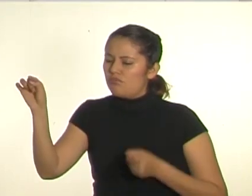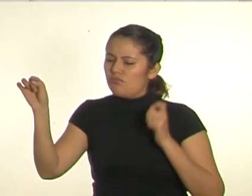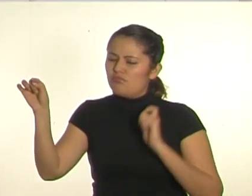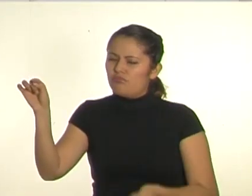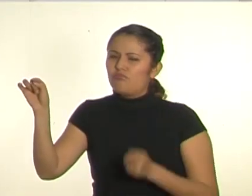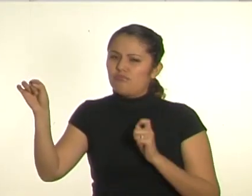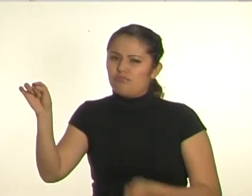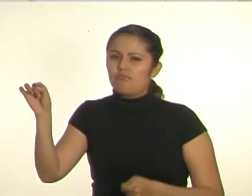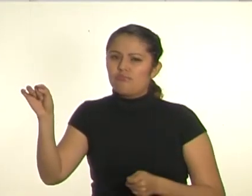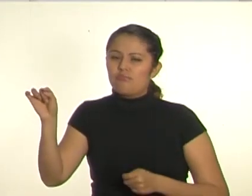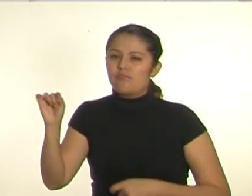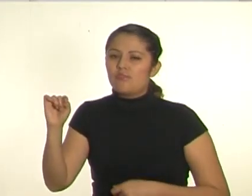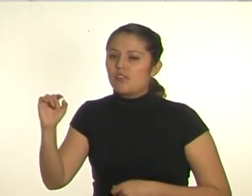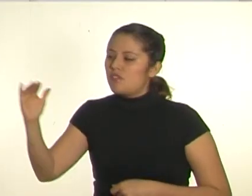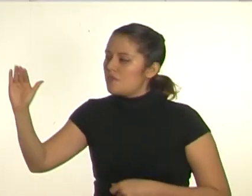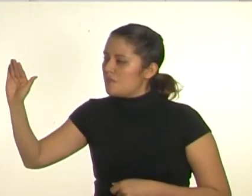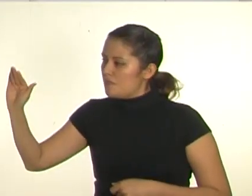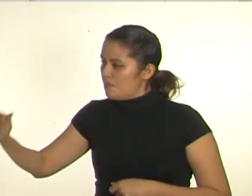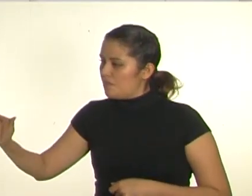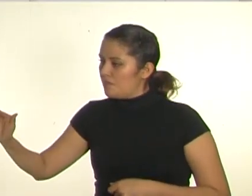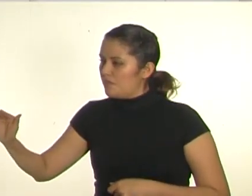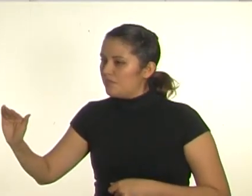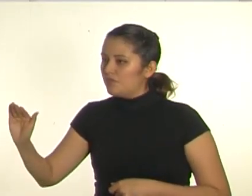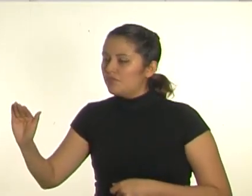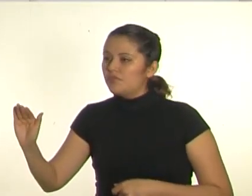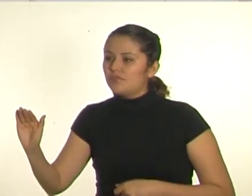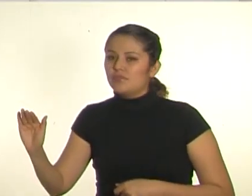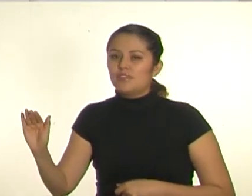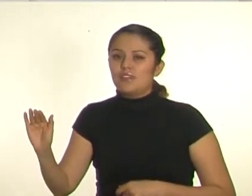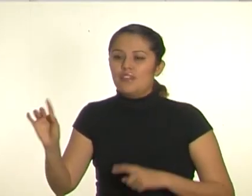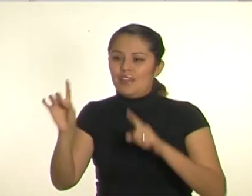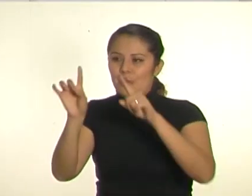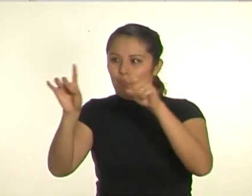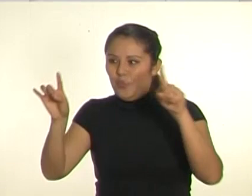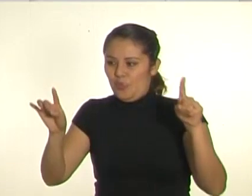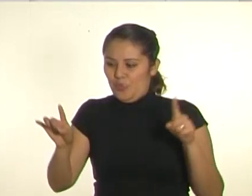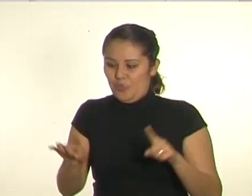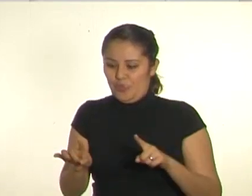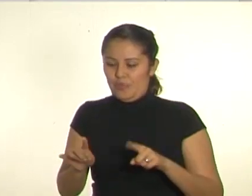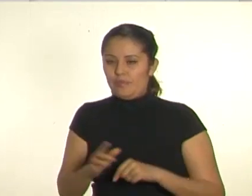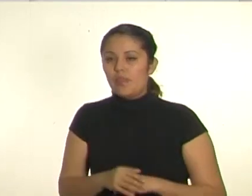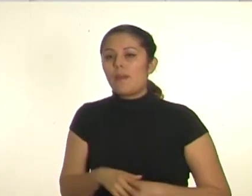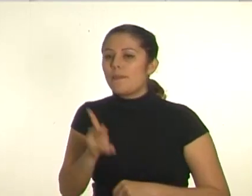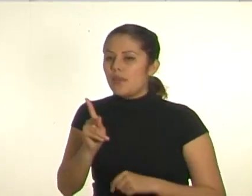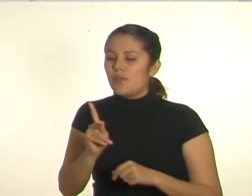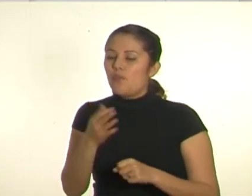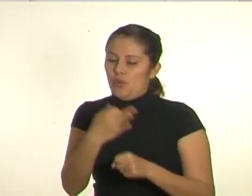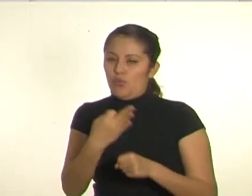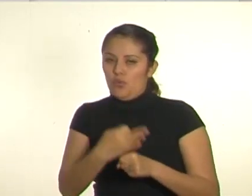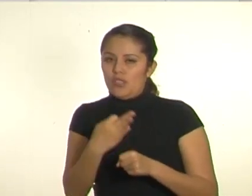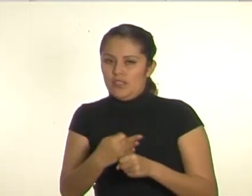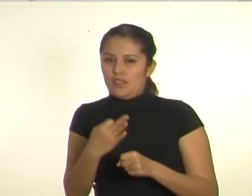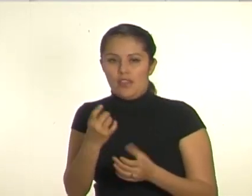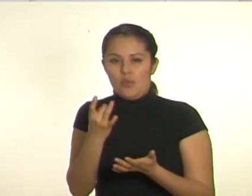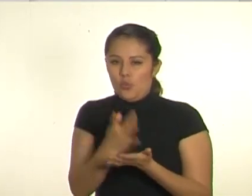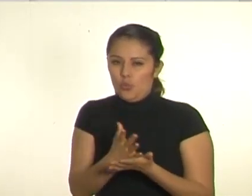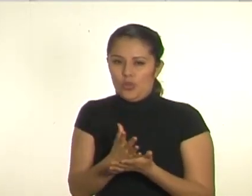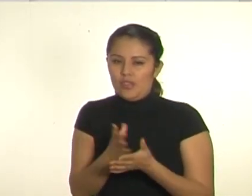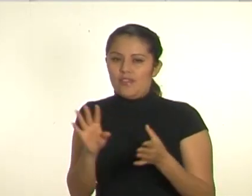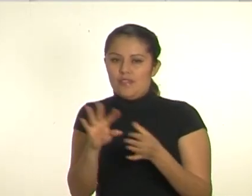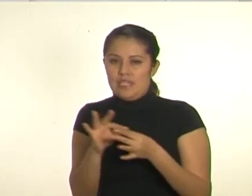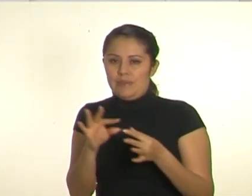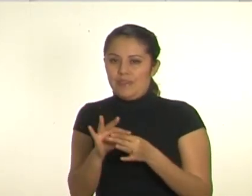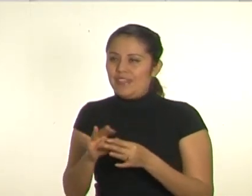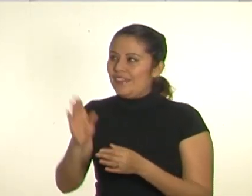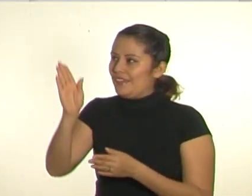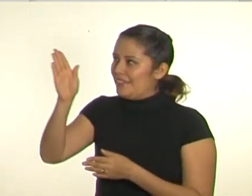guión, y los paréntesis. Pero el día de hoy vamos a dejar hasta este